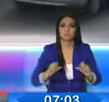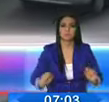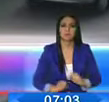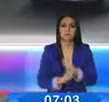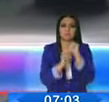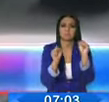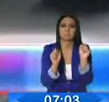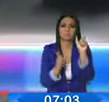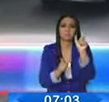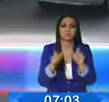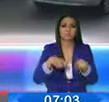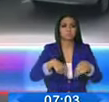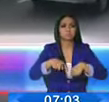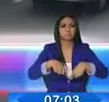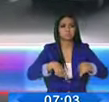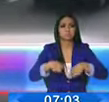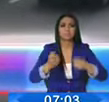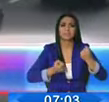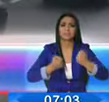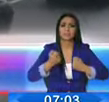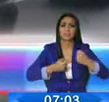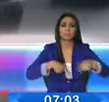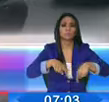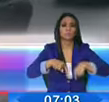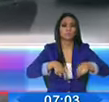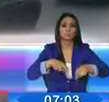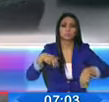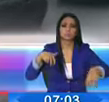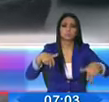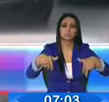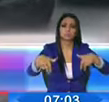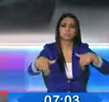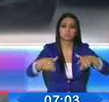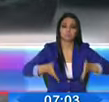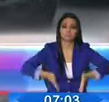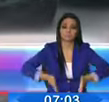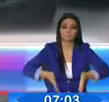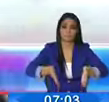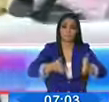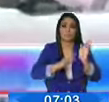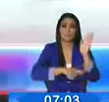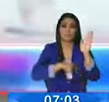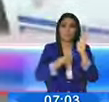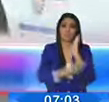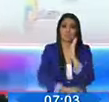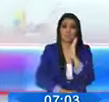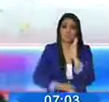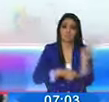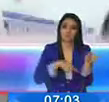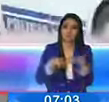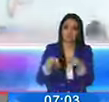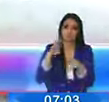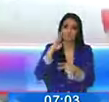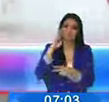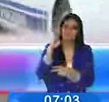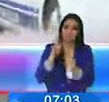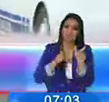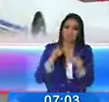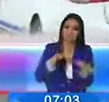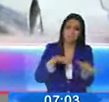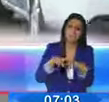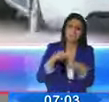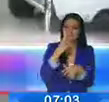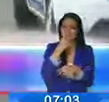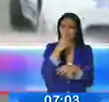de las personas y vehículos por la avenida república se detuvo por unos segundos cuando observaron presencia policial había curiosidad el